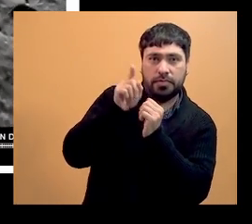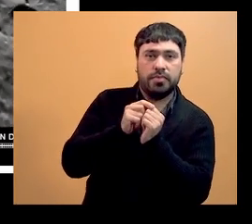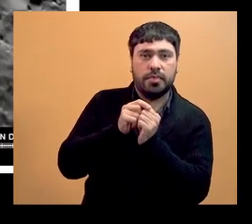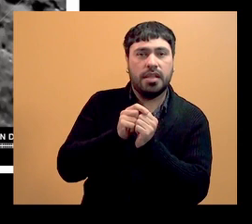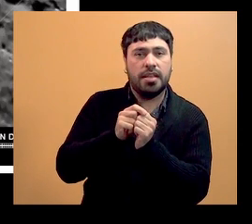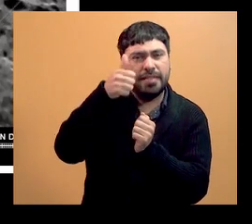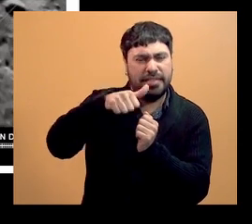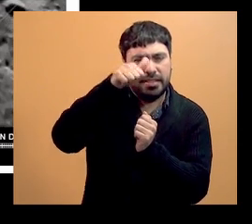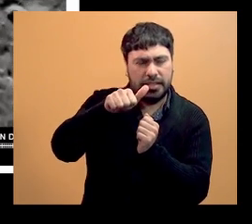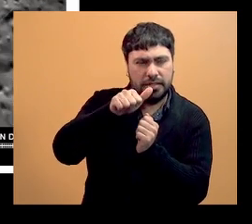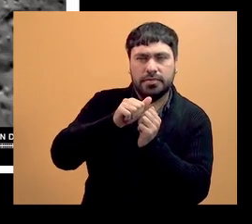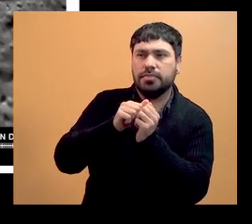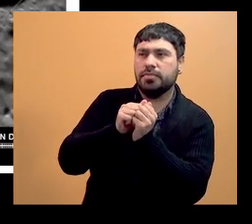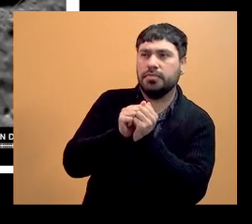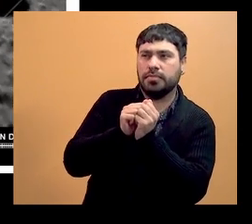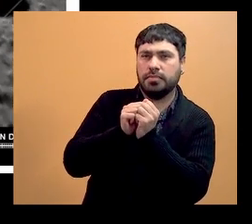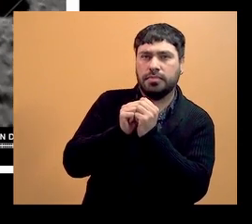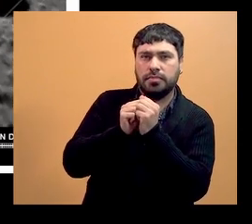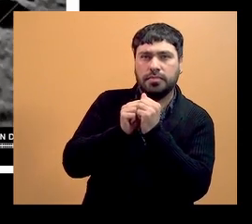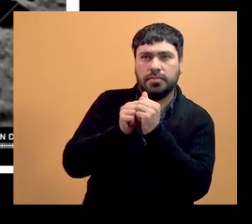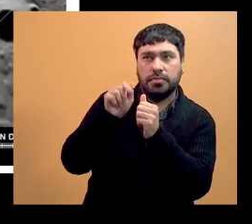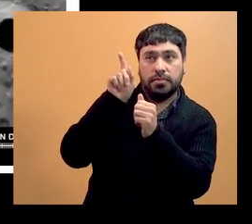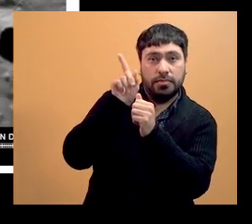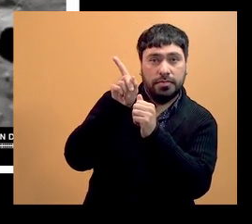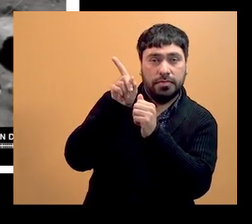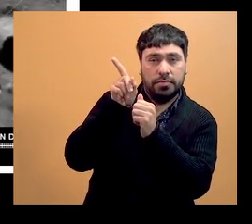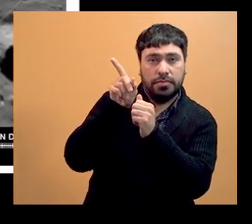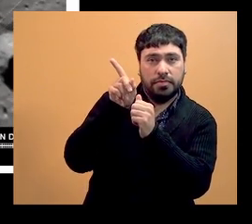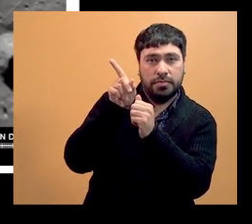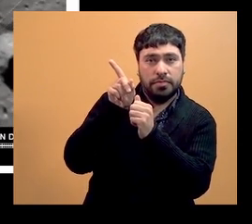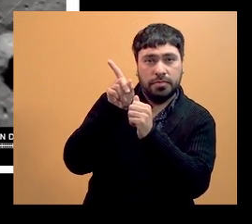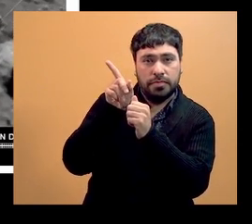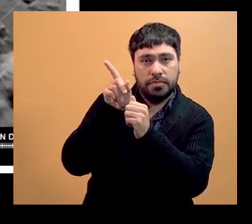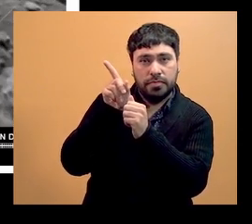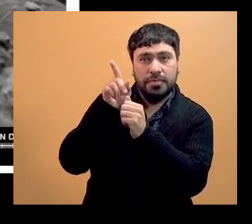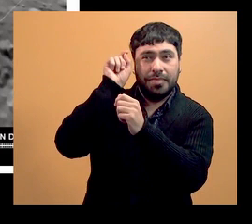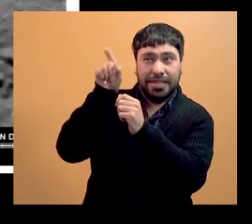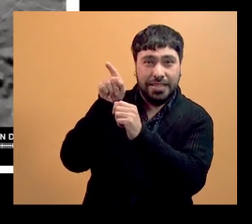16 y es uno de los conductores del Moon Rover. Él es el astronauta que se está comunicando